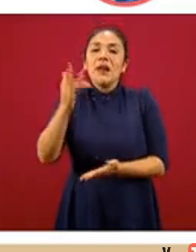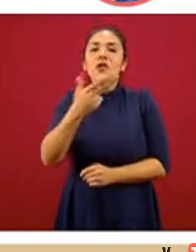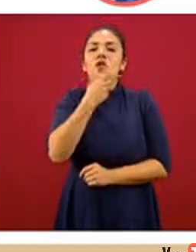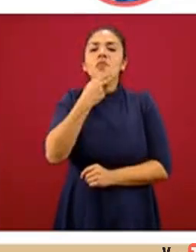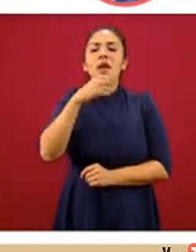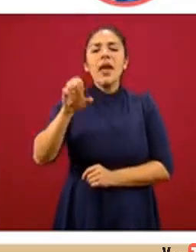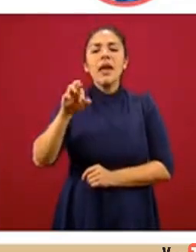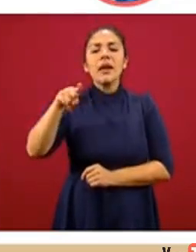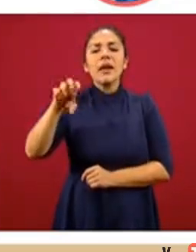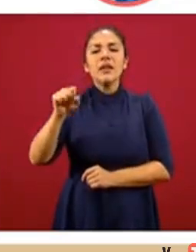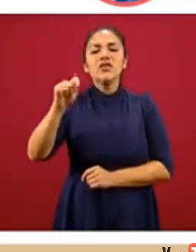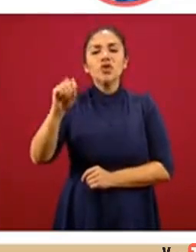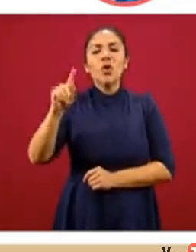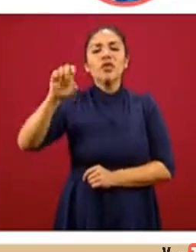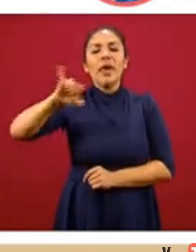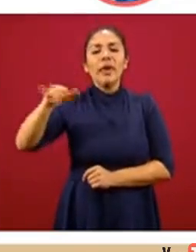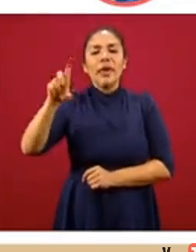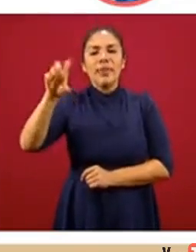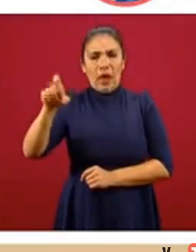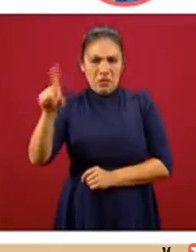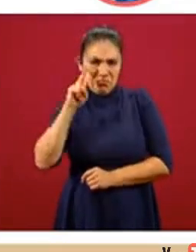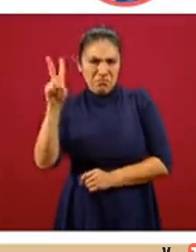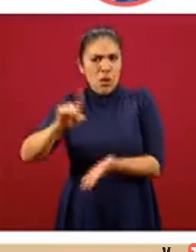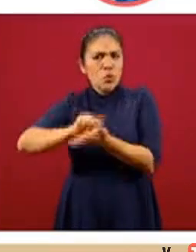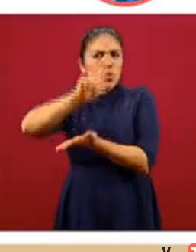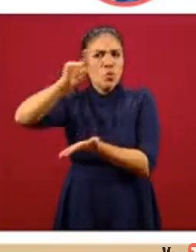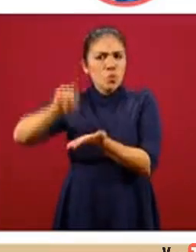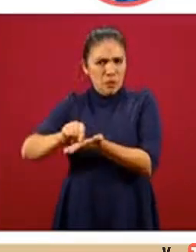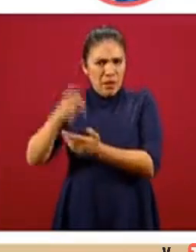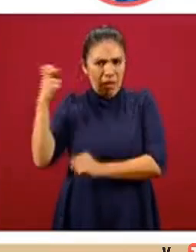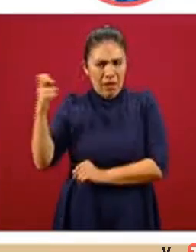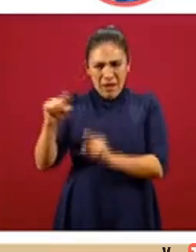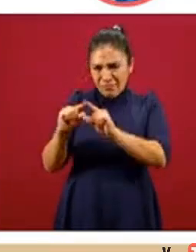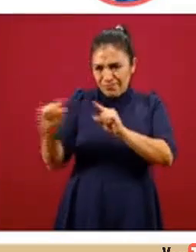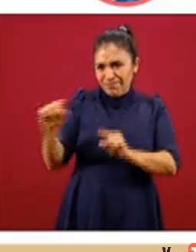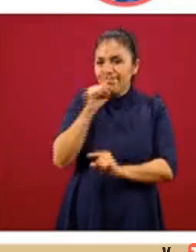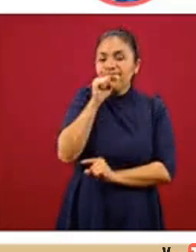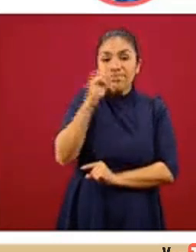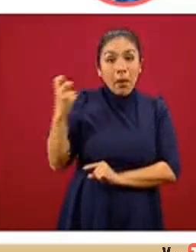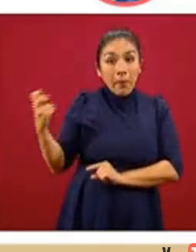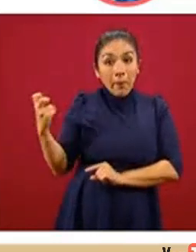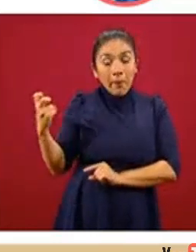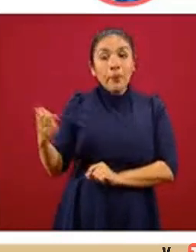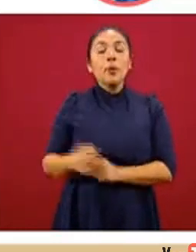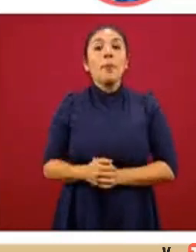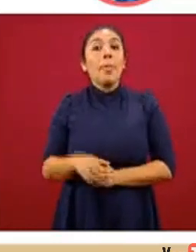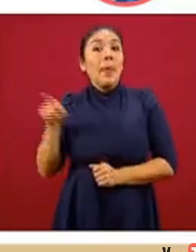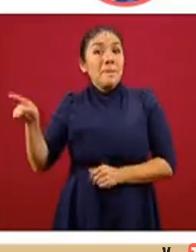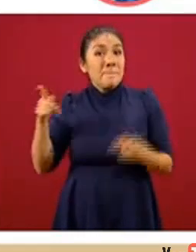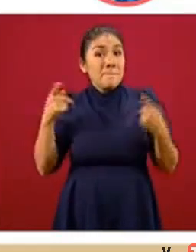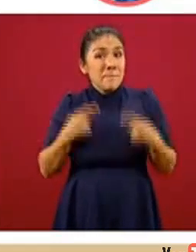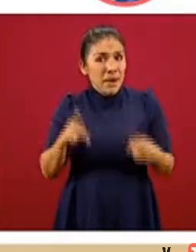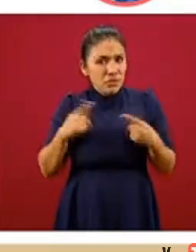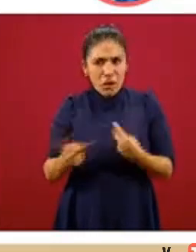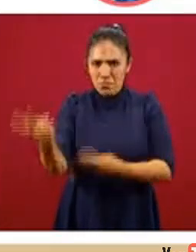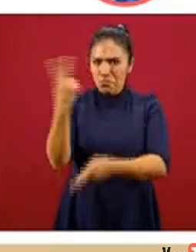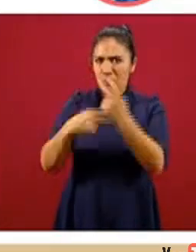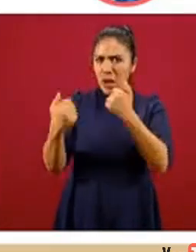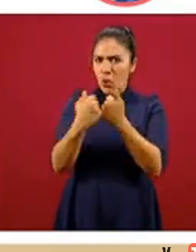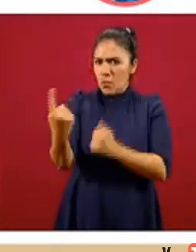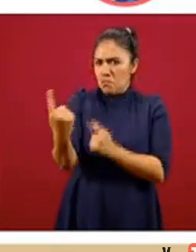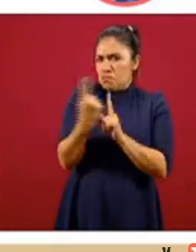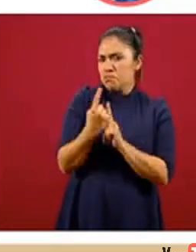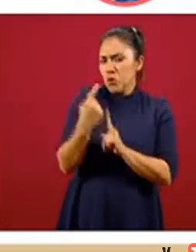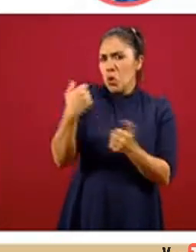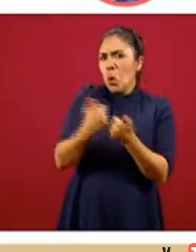Tejeda, Joe Manz. Síganlo en Twitter, @ErnieTejedaY, una persona que se acercó a mí a través de Twitter